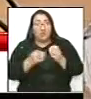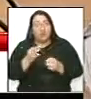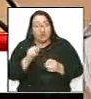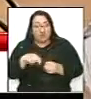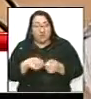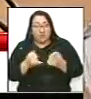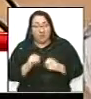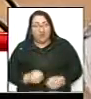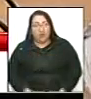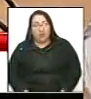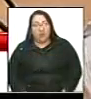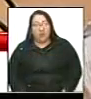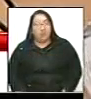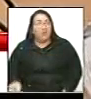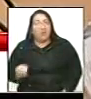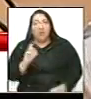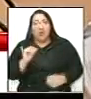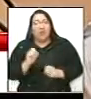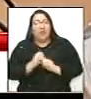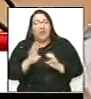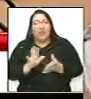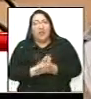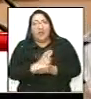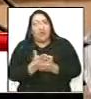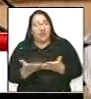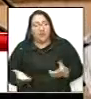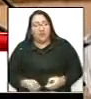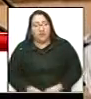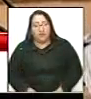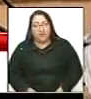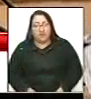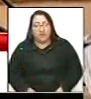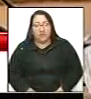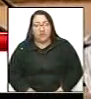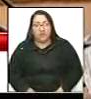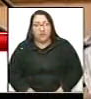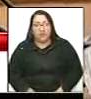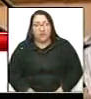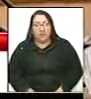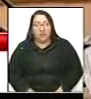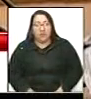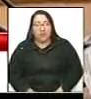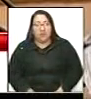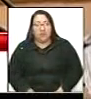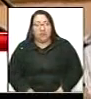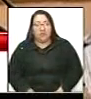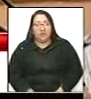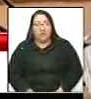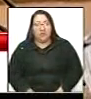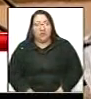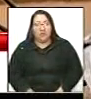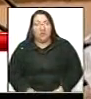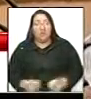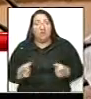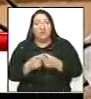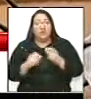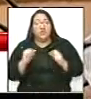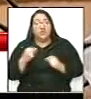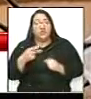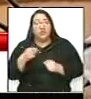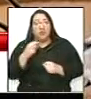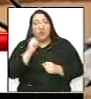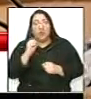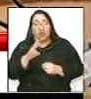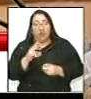este informe no queda con claridad determinada la identidad de hechos. ¿Por qué? Porque ya el congresista Cheput está señalando, él,